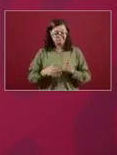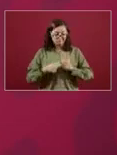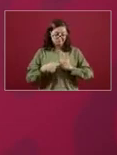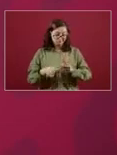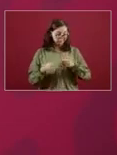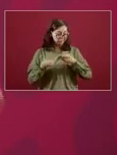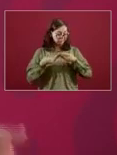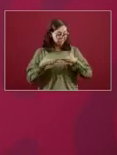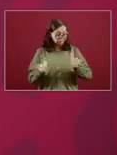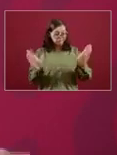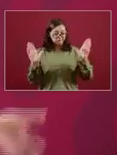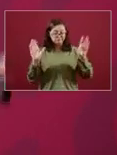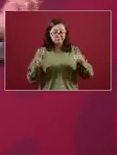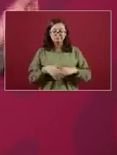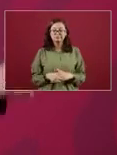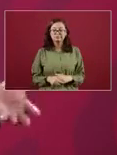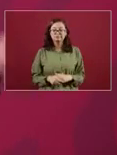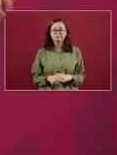que